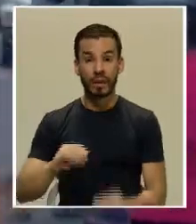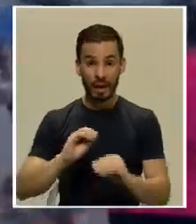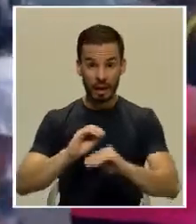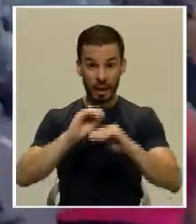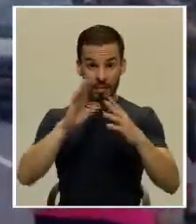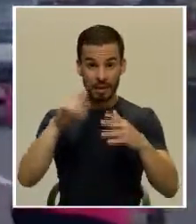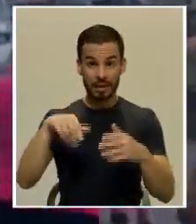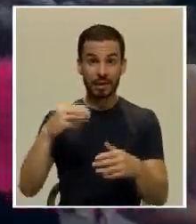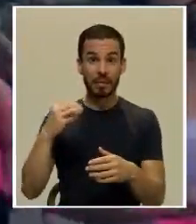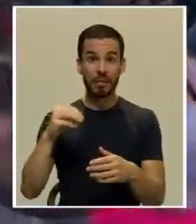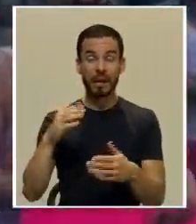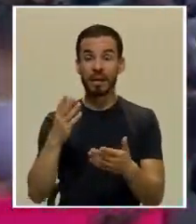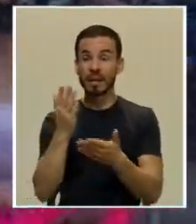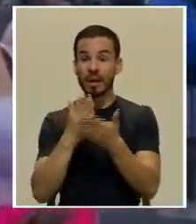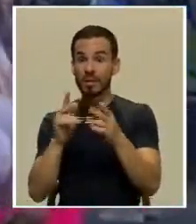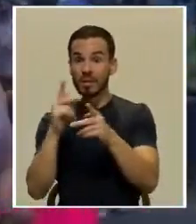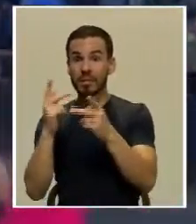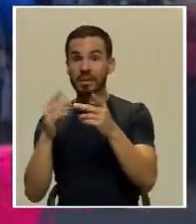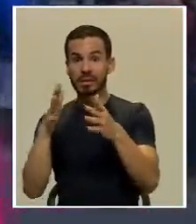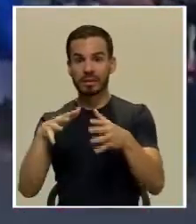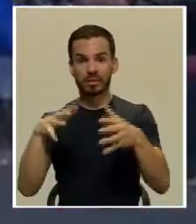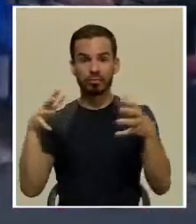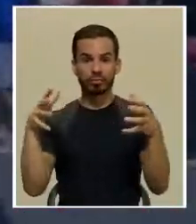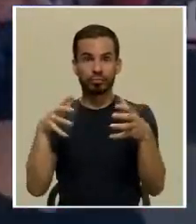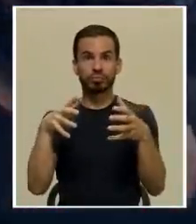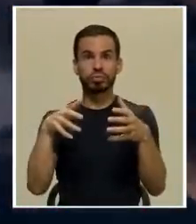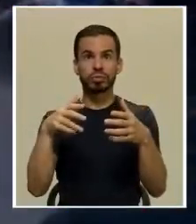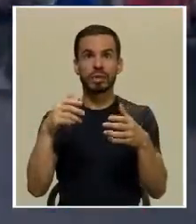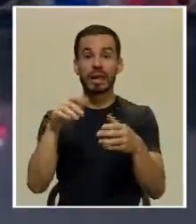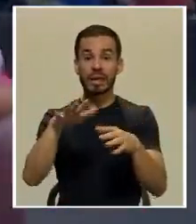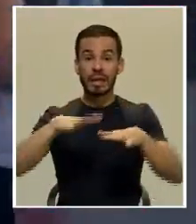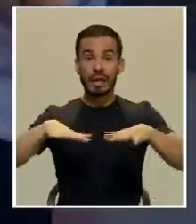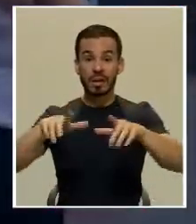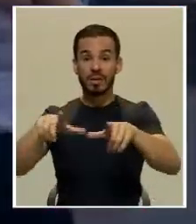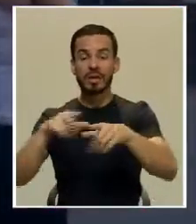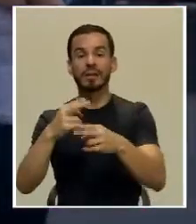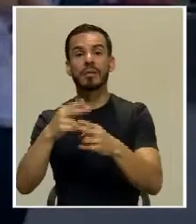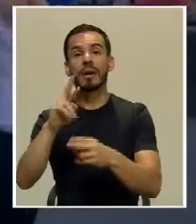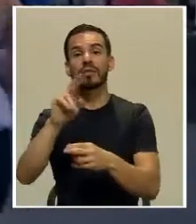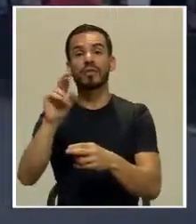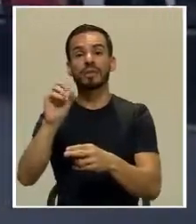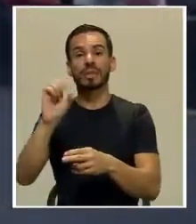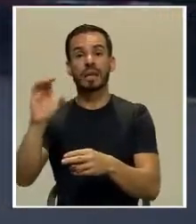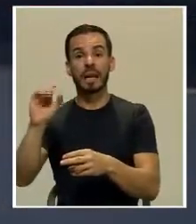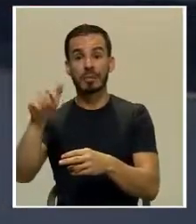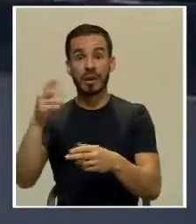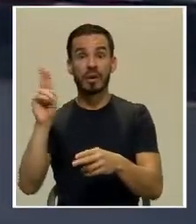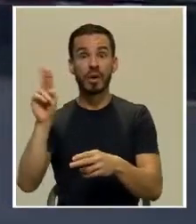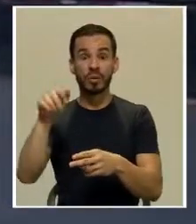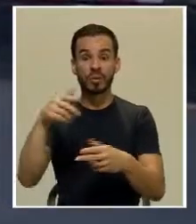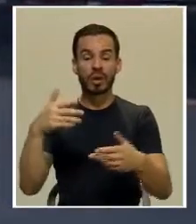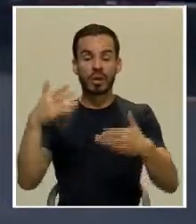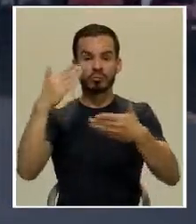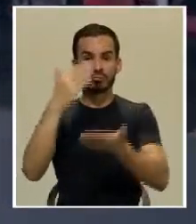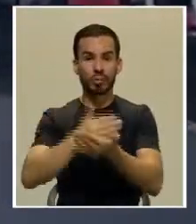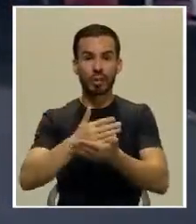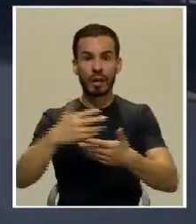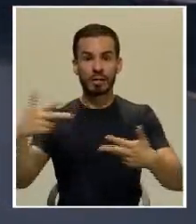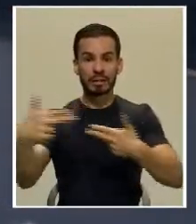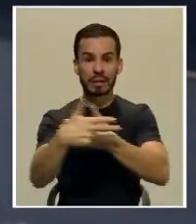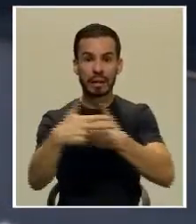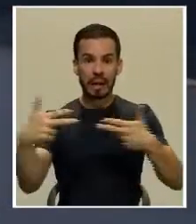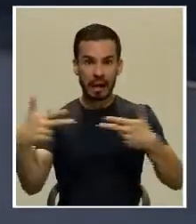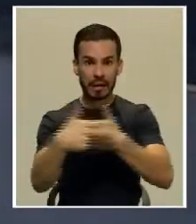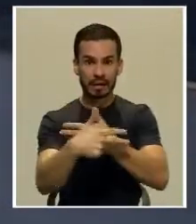Durante la mañana de este martes, varios vecinos aglomerados del asentamiento Rositer Carballo en La Uruca bloquearon la autopista General